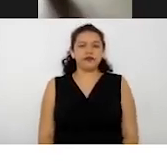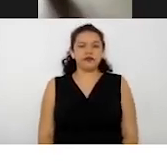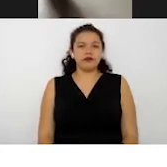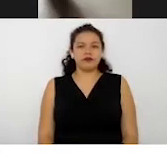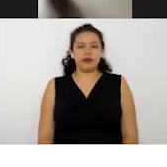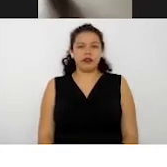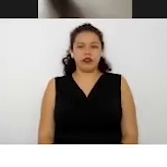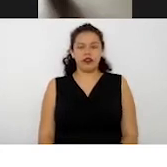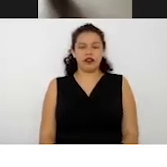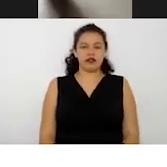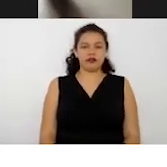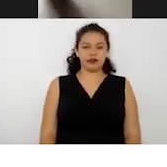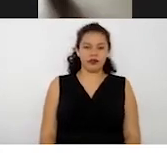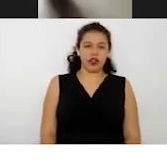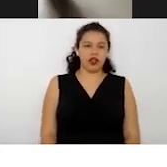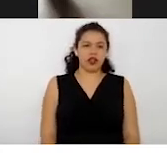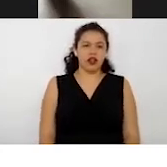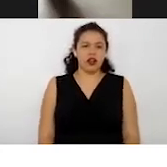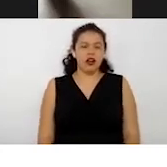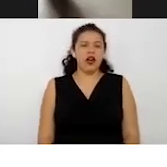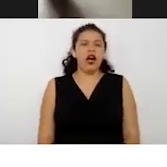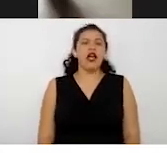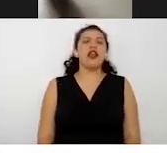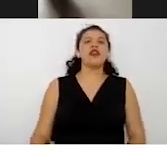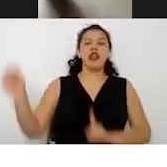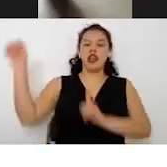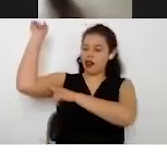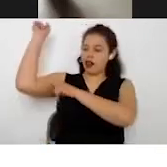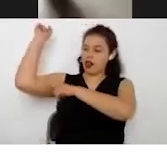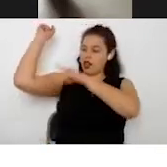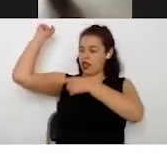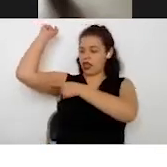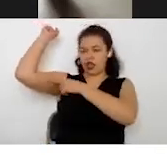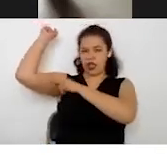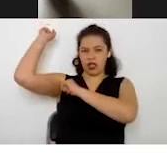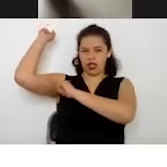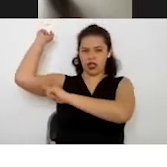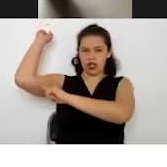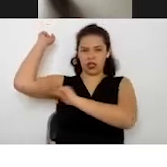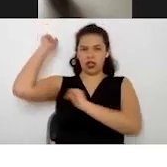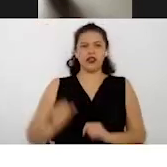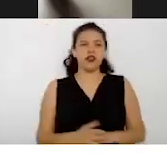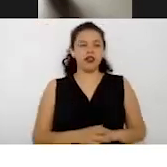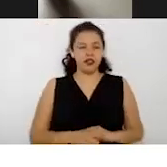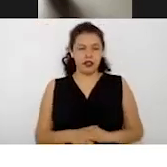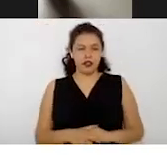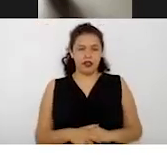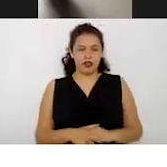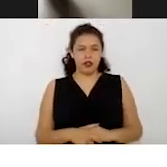En el bíceps y el tríceps. Bíceps y Exactamente. tríceps. Entre lo que es el bíceps y el tríceps,